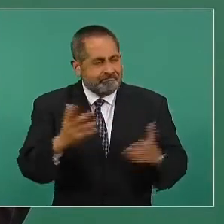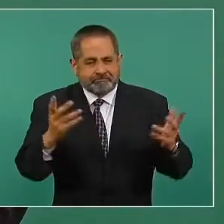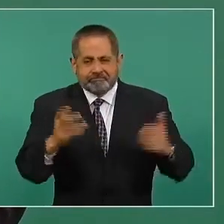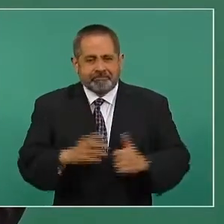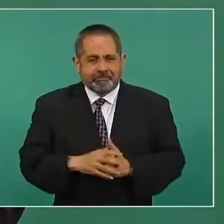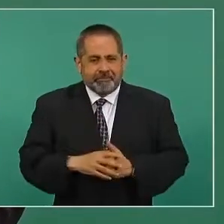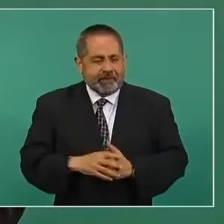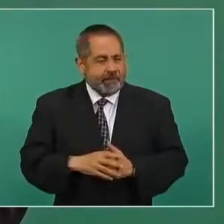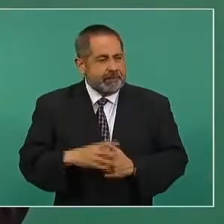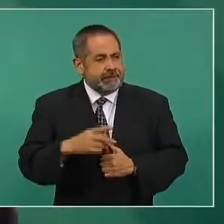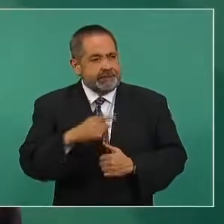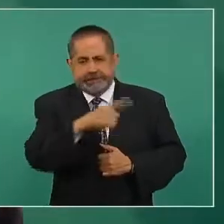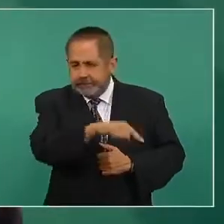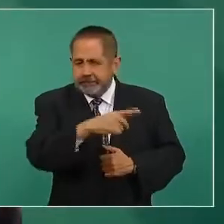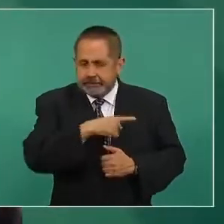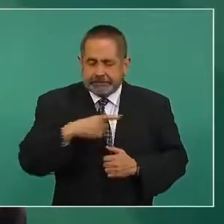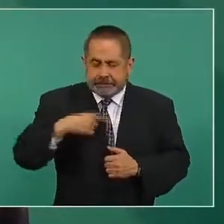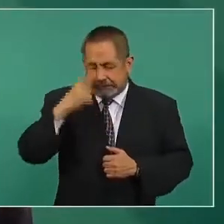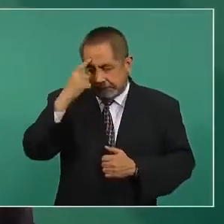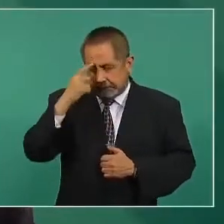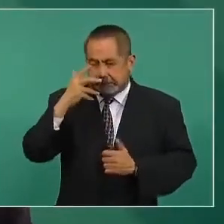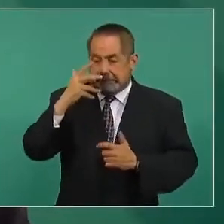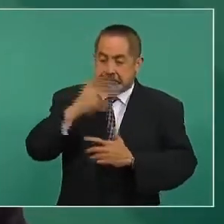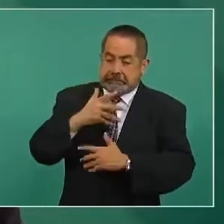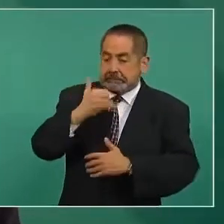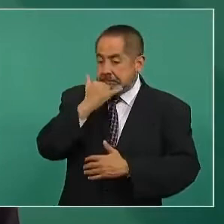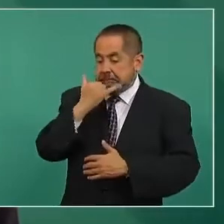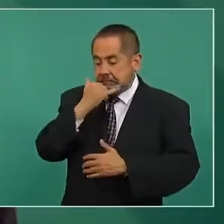y deberían de